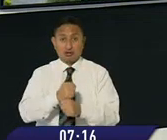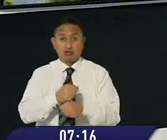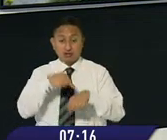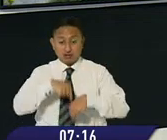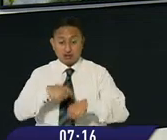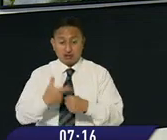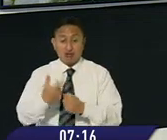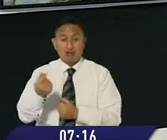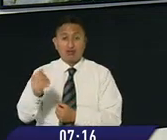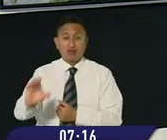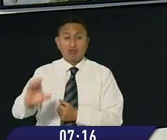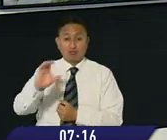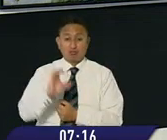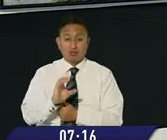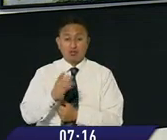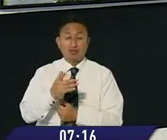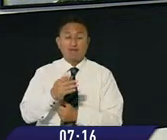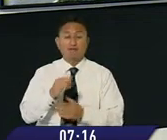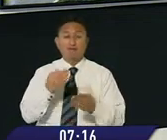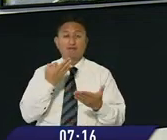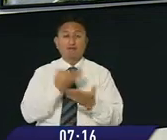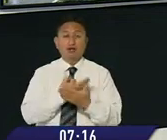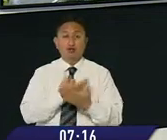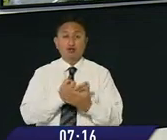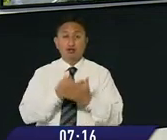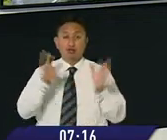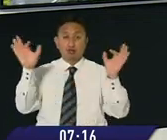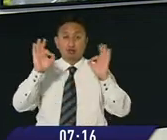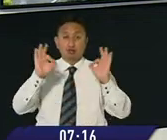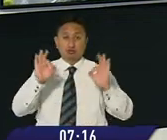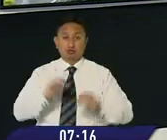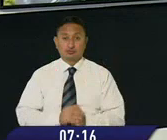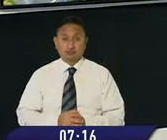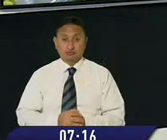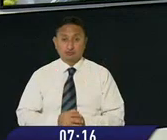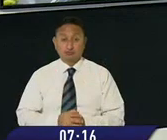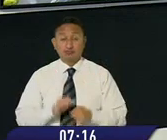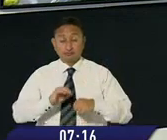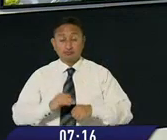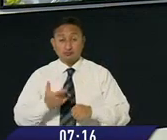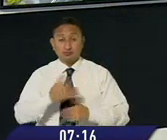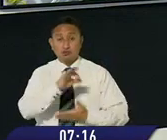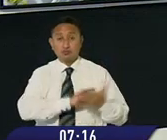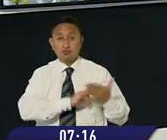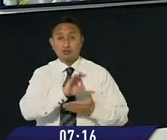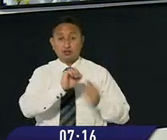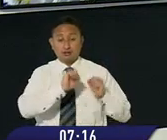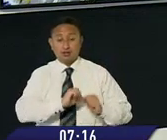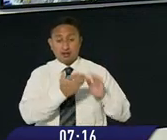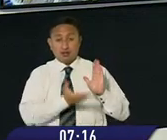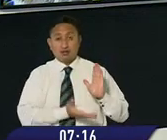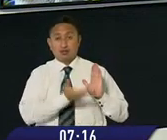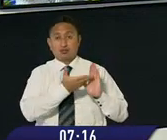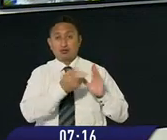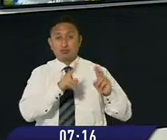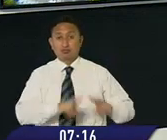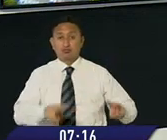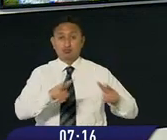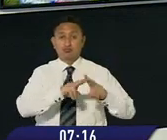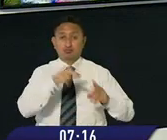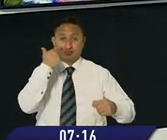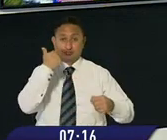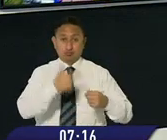cobro excesivo en las planillas eléctricas en plena pandemia y por haber autorizado el incremento gradual de los precios de